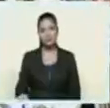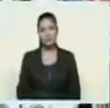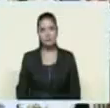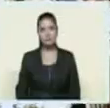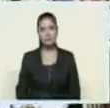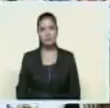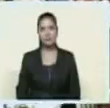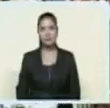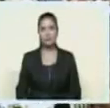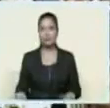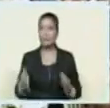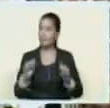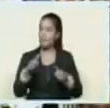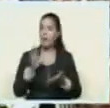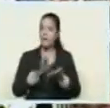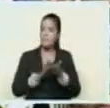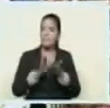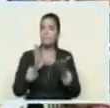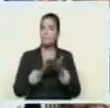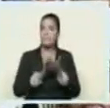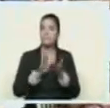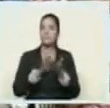como una clave